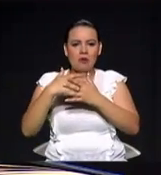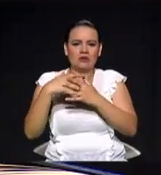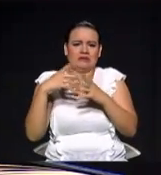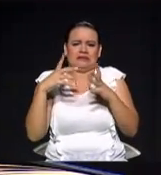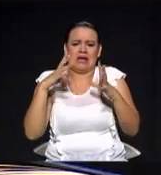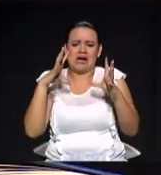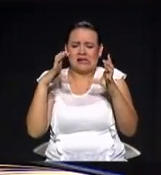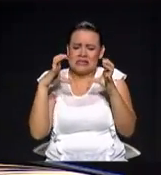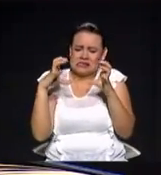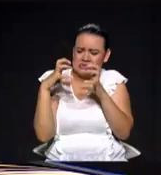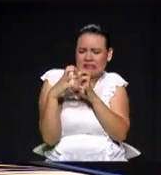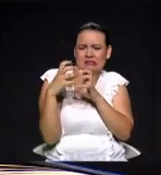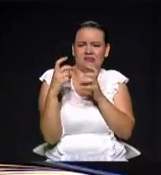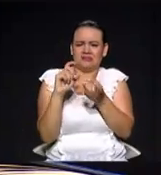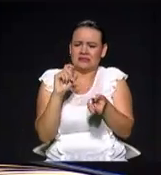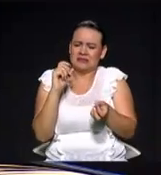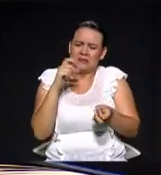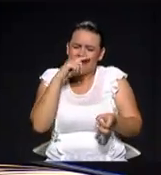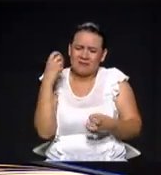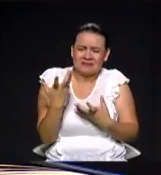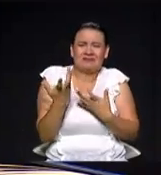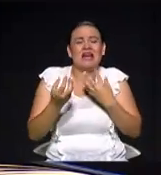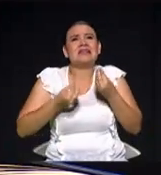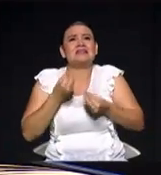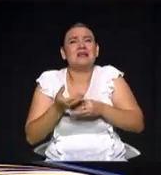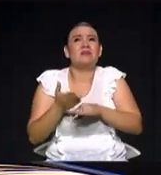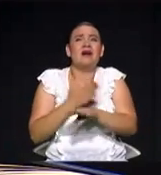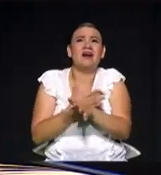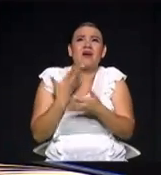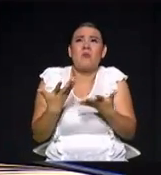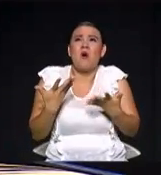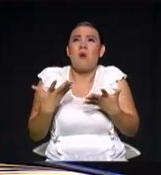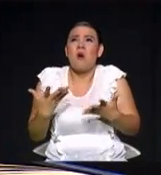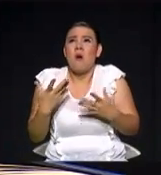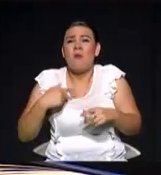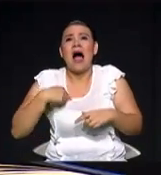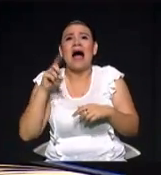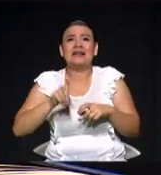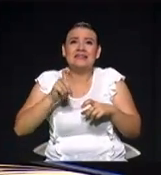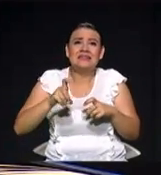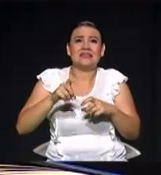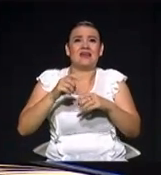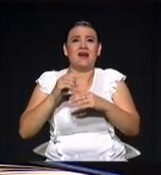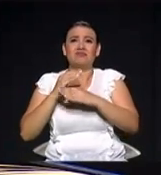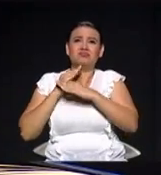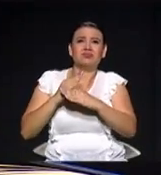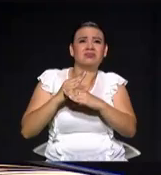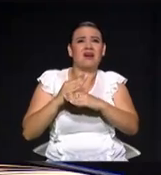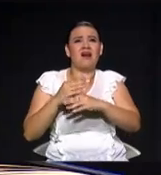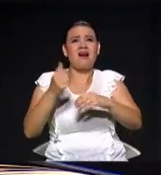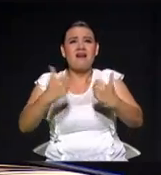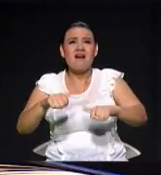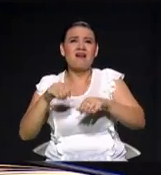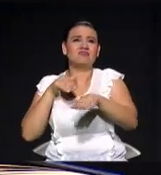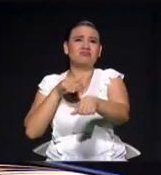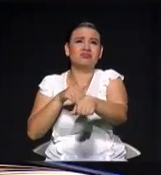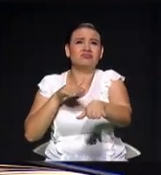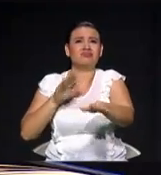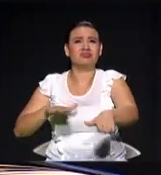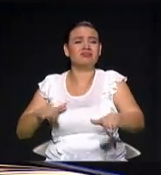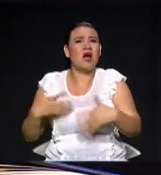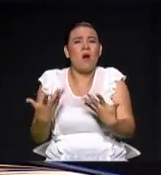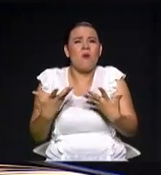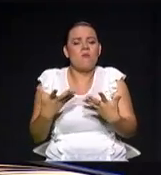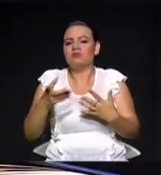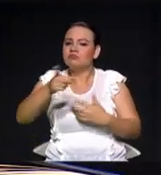décadas en el metro la contingencia que hacemos qué medidas tomamos mi equipo ambiental una conciencia colectiva es todos